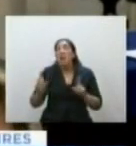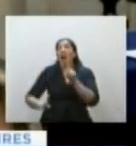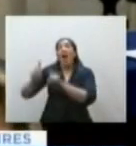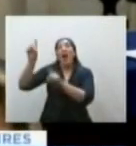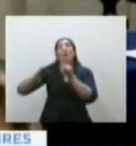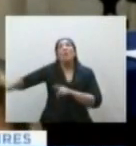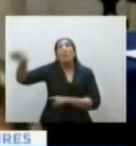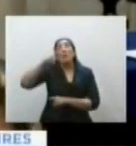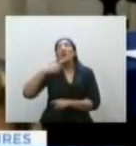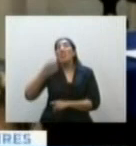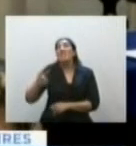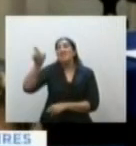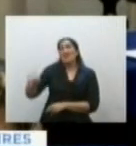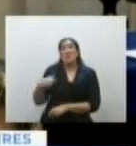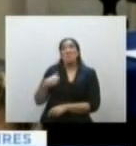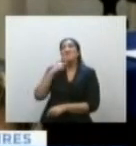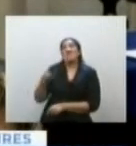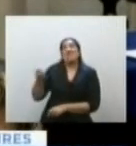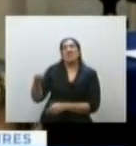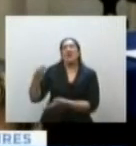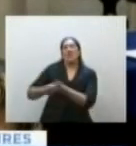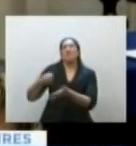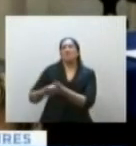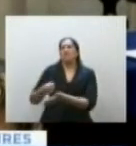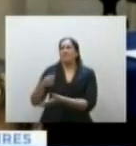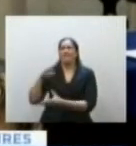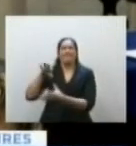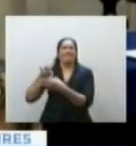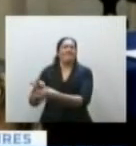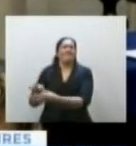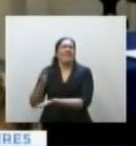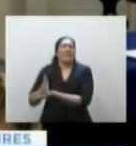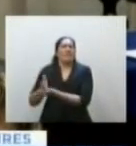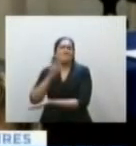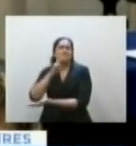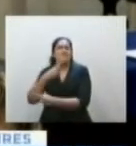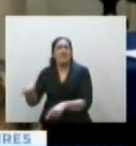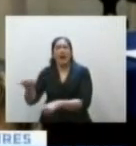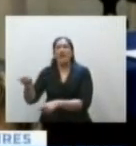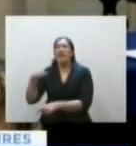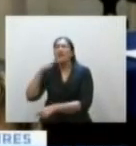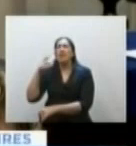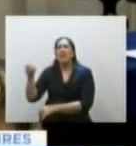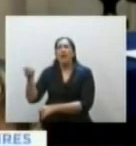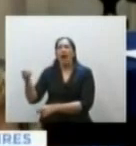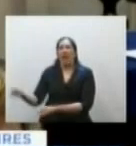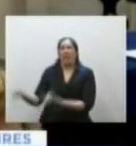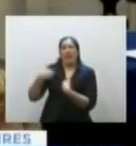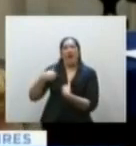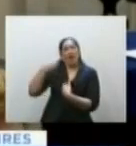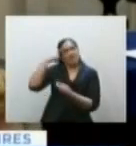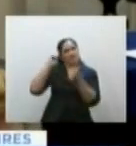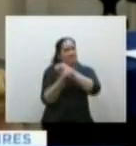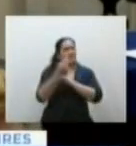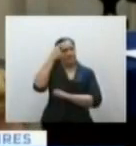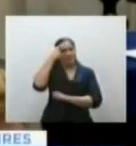La sociedad evoluciona. Cuando el Ejecutivo apoya esa evolución, está a la altura de los tiempos. Cuando no lo apoya, no está. Hasta ayer Mauricio Macri no se